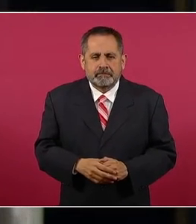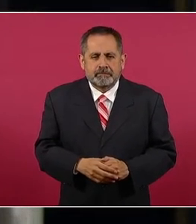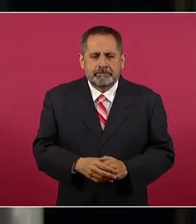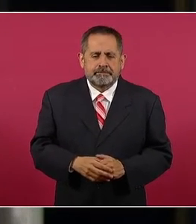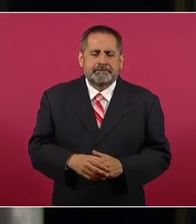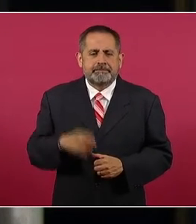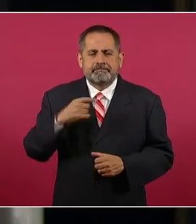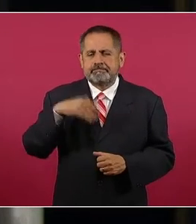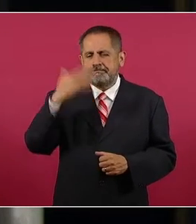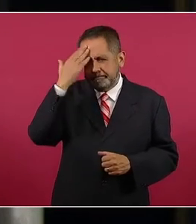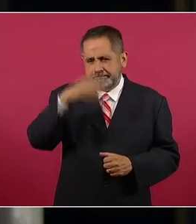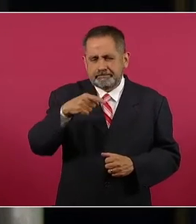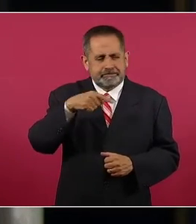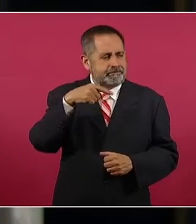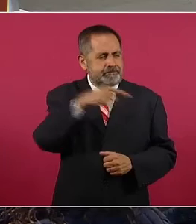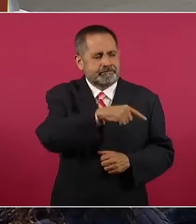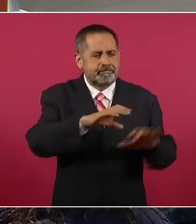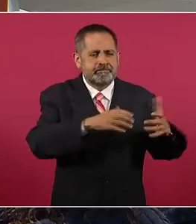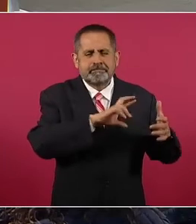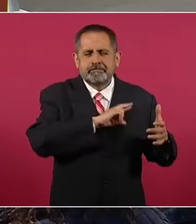Ya saben que estos organismos